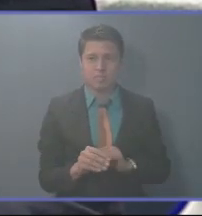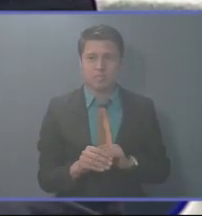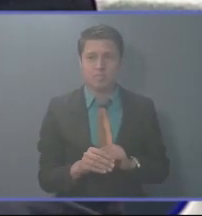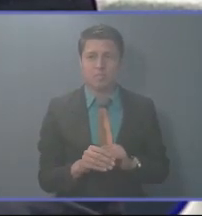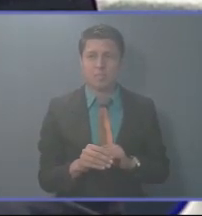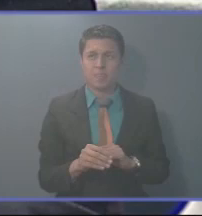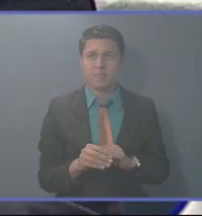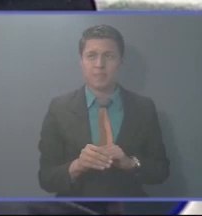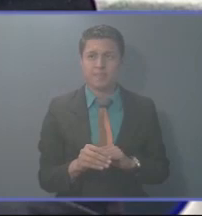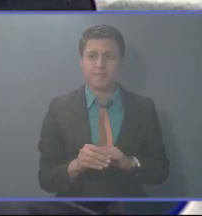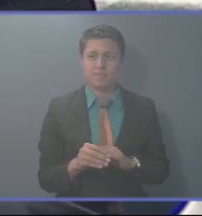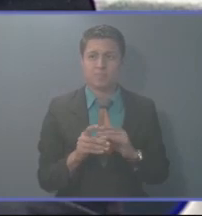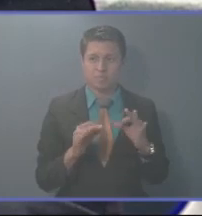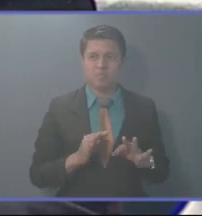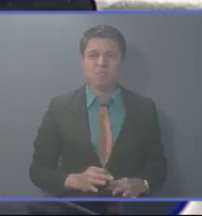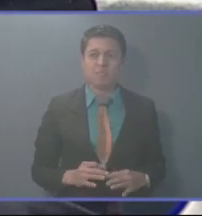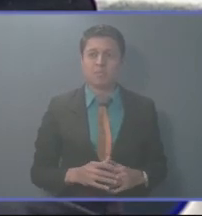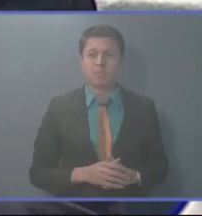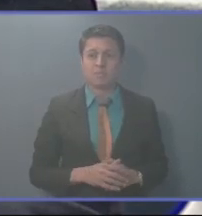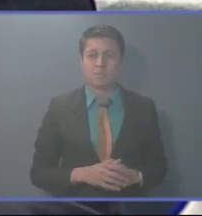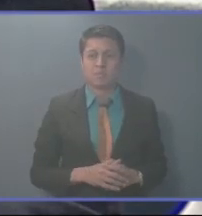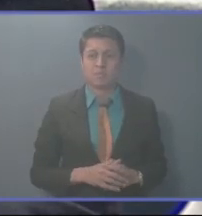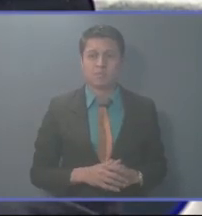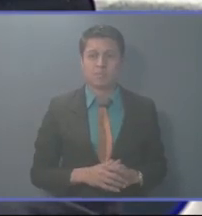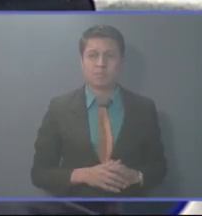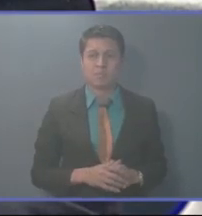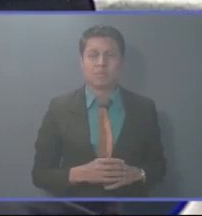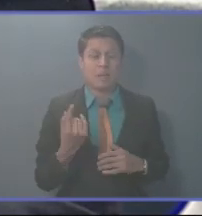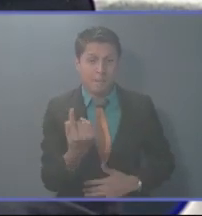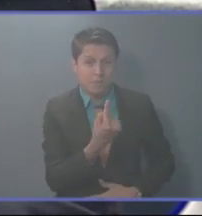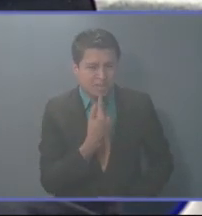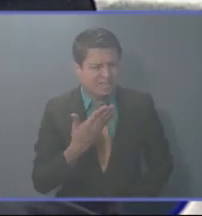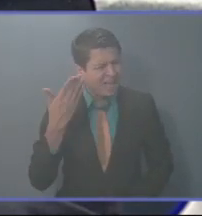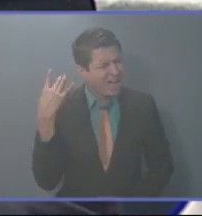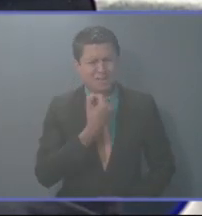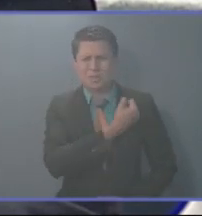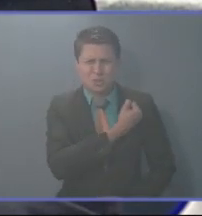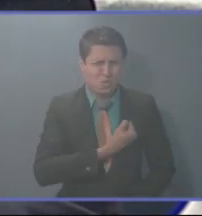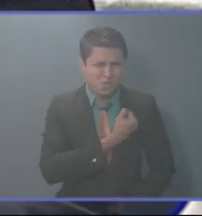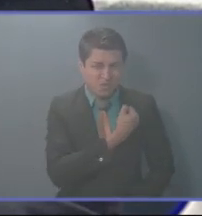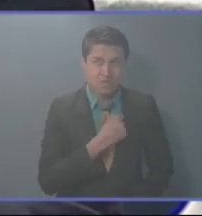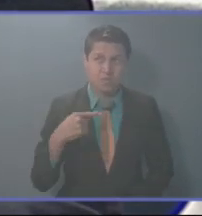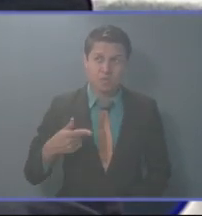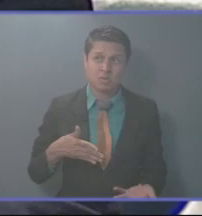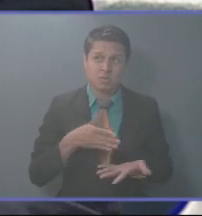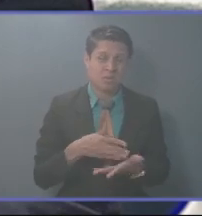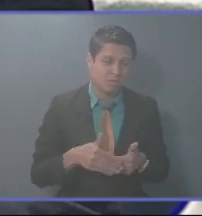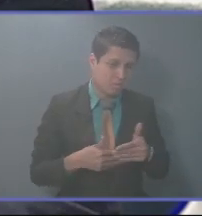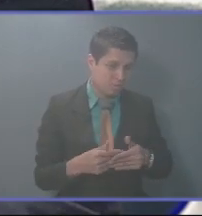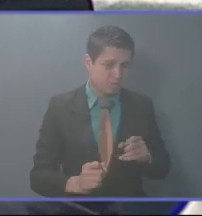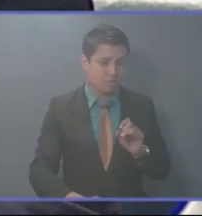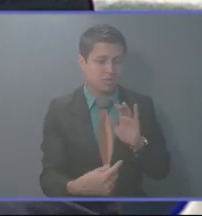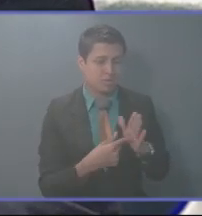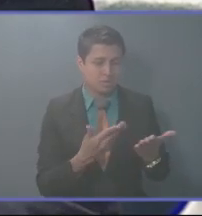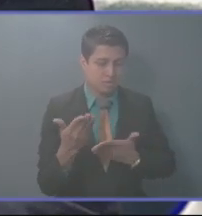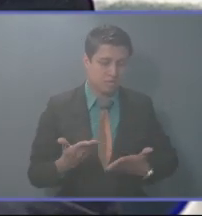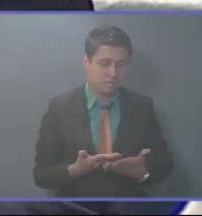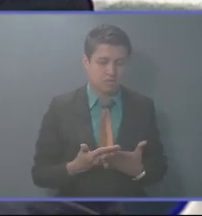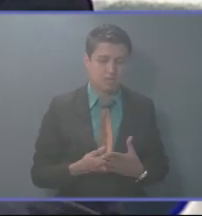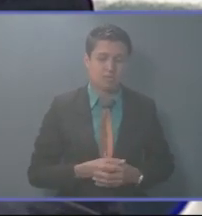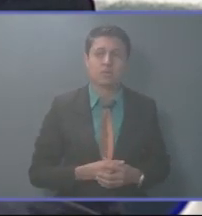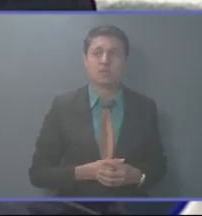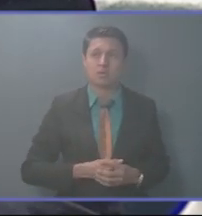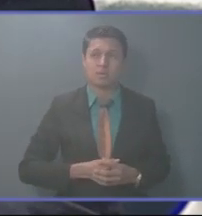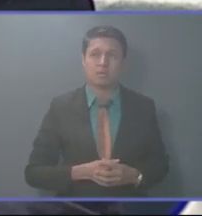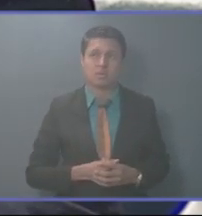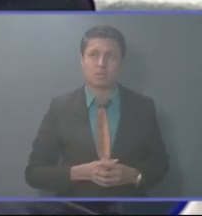debidamente comprobado, a las personas a cargo de la víctima directa y a las personas que han sufrido daño al intervenir para prestar asistencia a víctimas en peligro